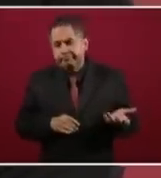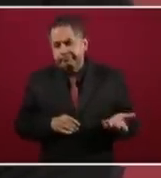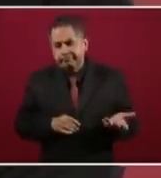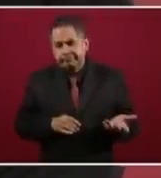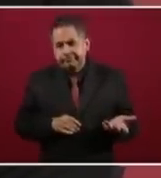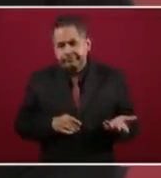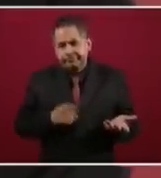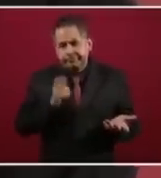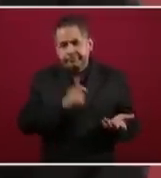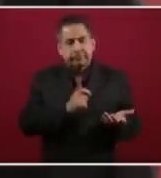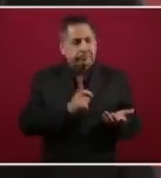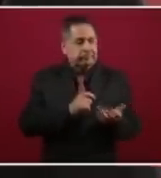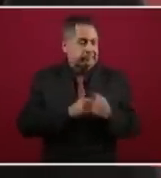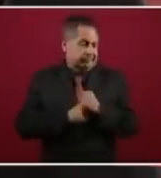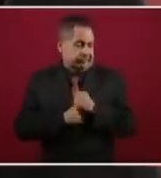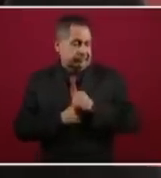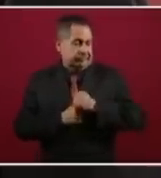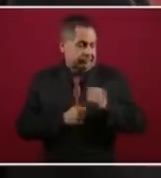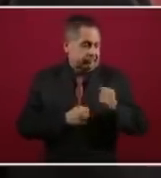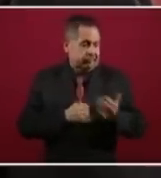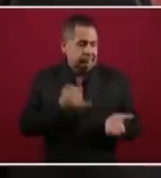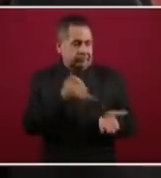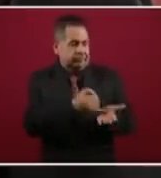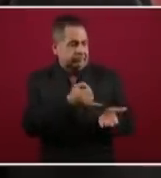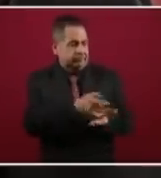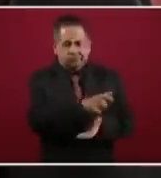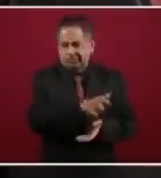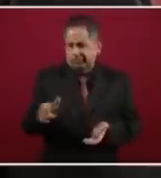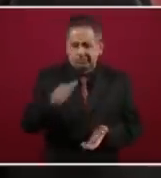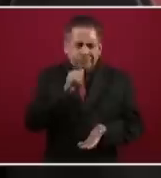de privilegios fiscales,